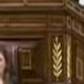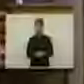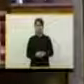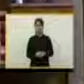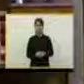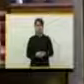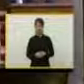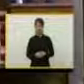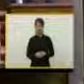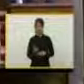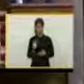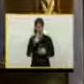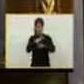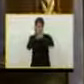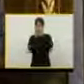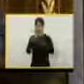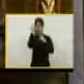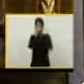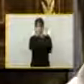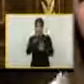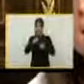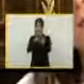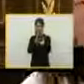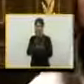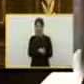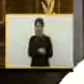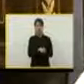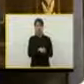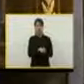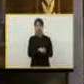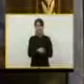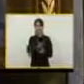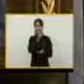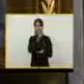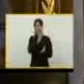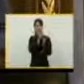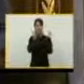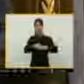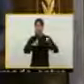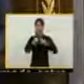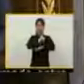Última reflexión. Bueno, está acabando la intervención de Hernando, del portavoz del Partido Socialista.